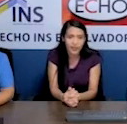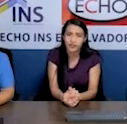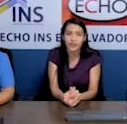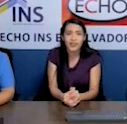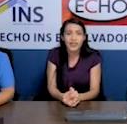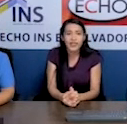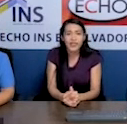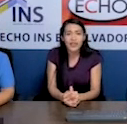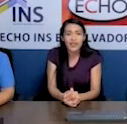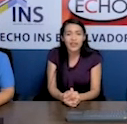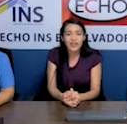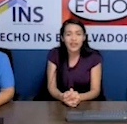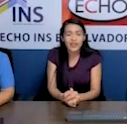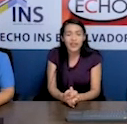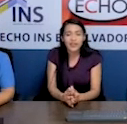llegar debutando.